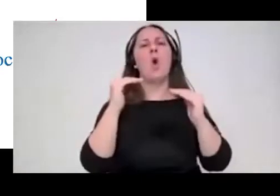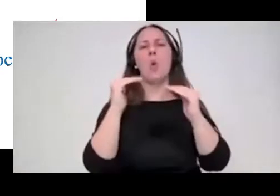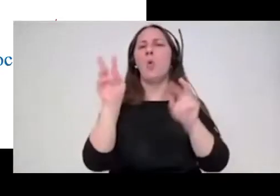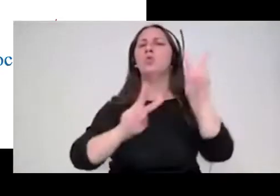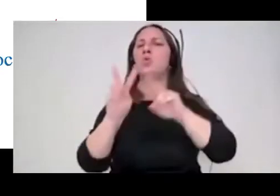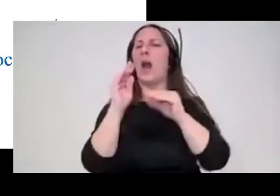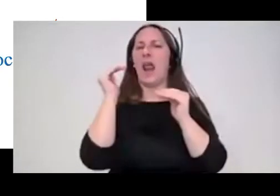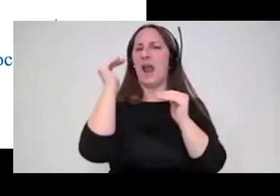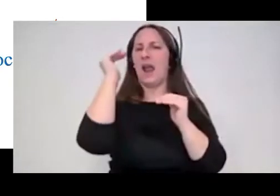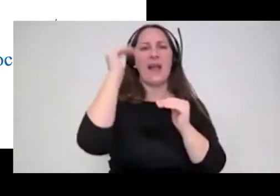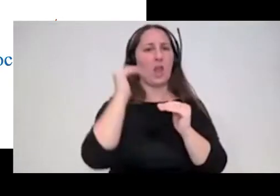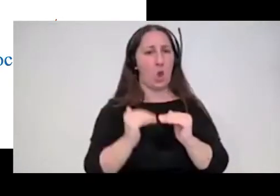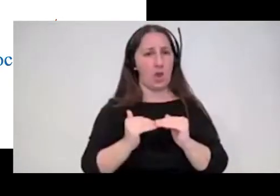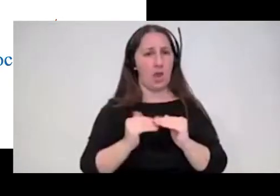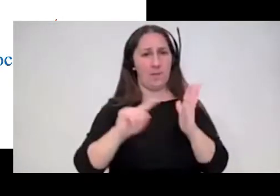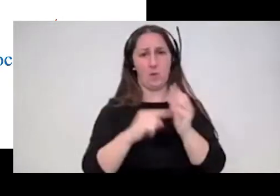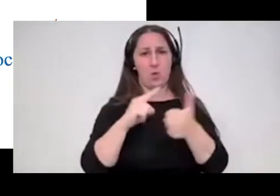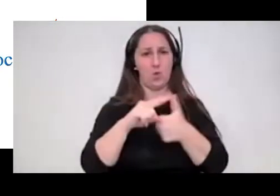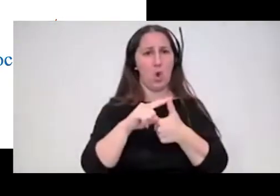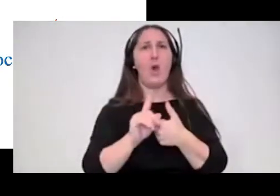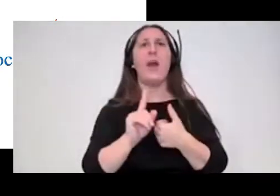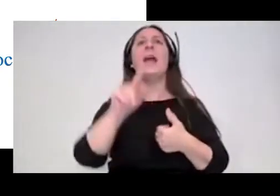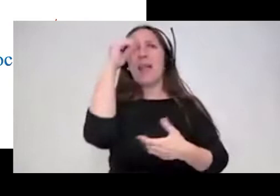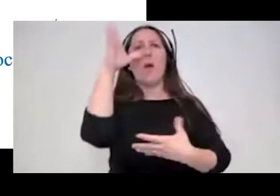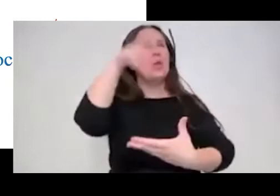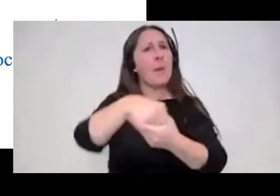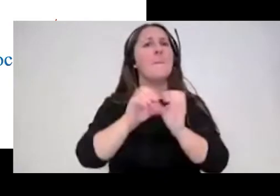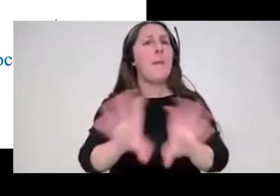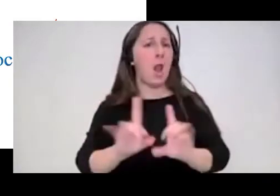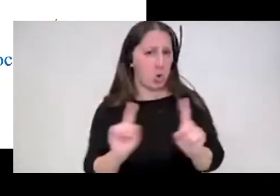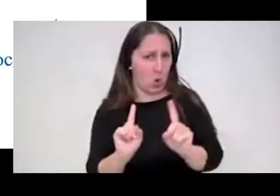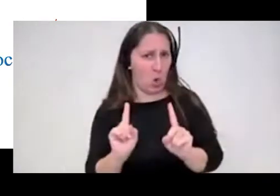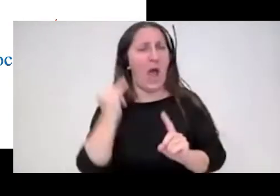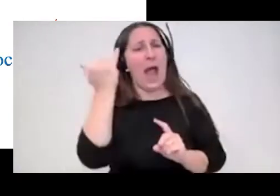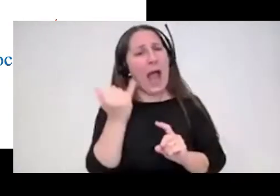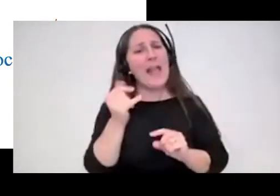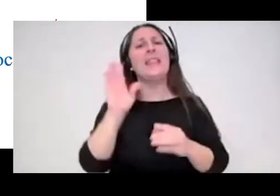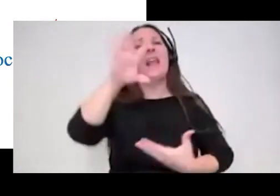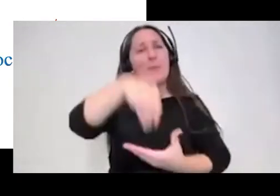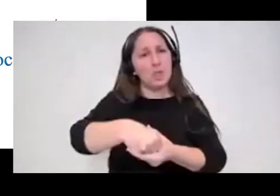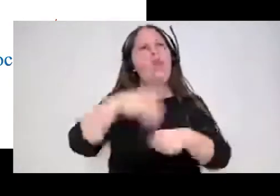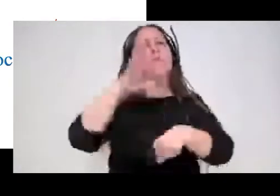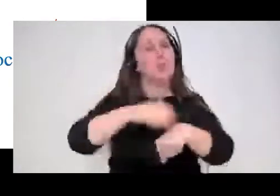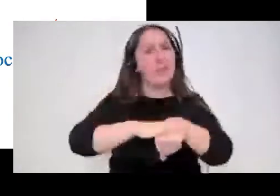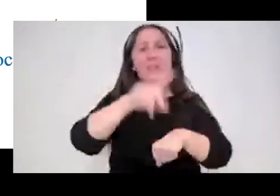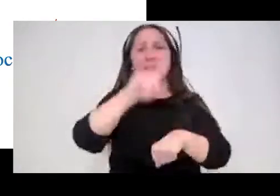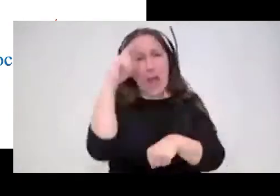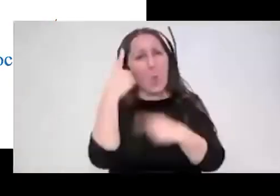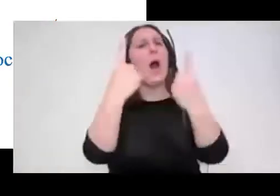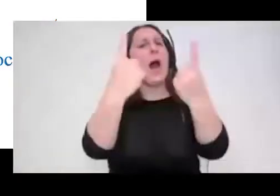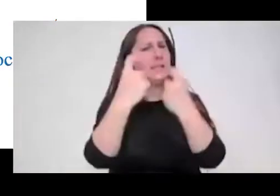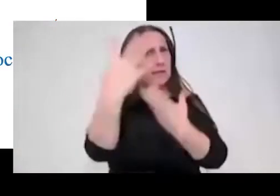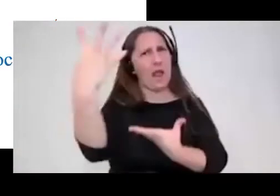punto 1, no toda intervención es mala. Hay intervención tutelar del Estado que es necesaria. ¿Por qué? Porque si el